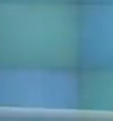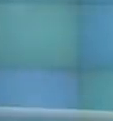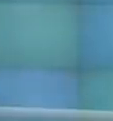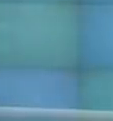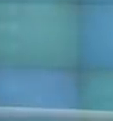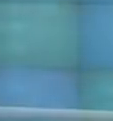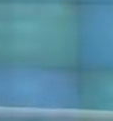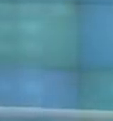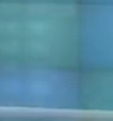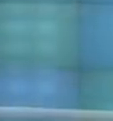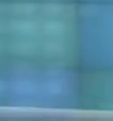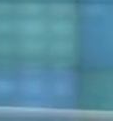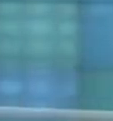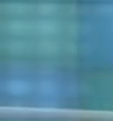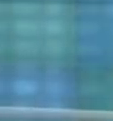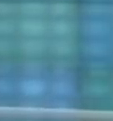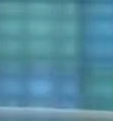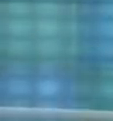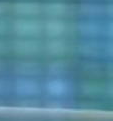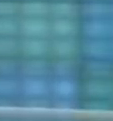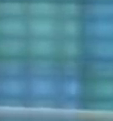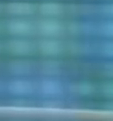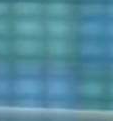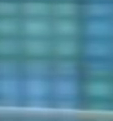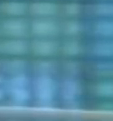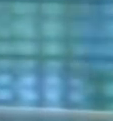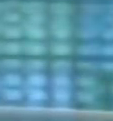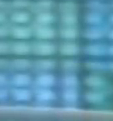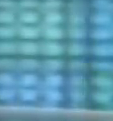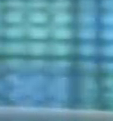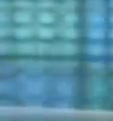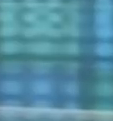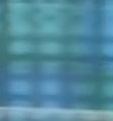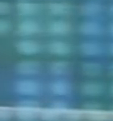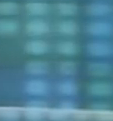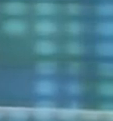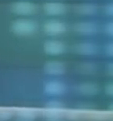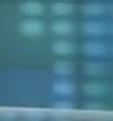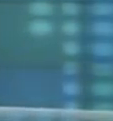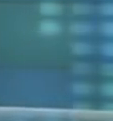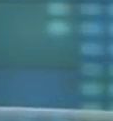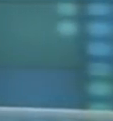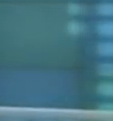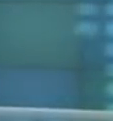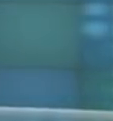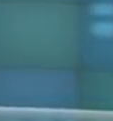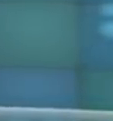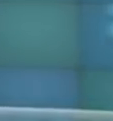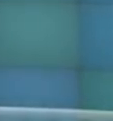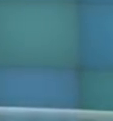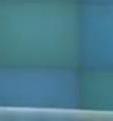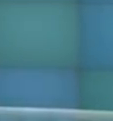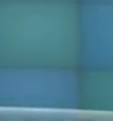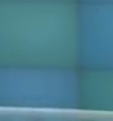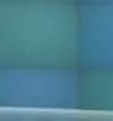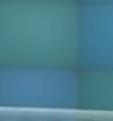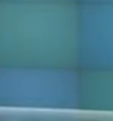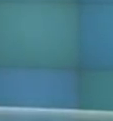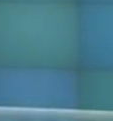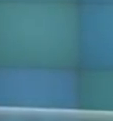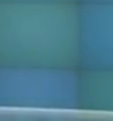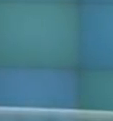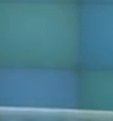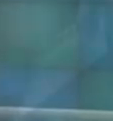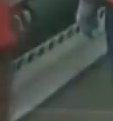Muy buenas tardes y a esta hora establecemos un contacto con nuestra compañera Javier Chirinos en el Aeropuerto Internacional de Maiquetía. Información relevante a esta